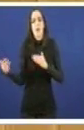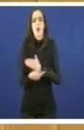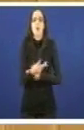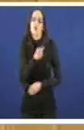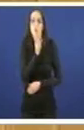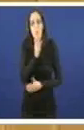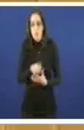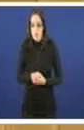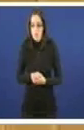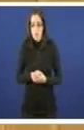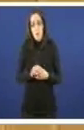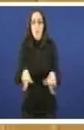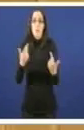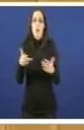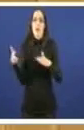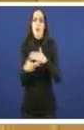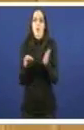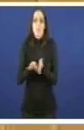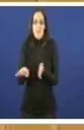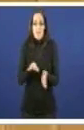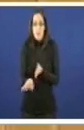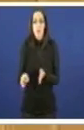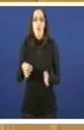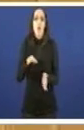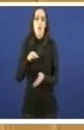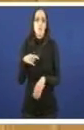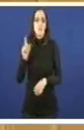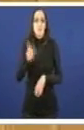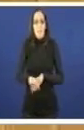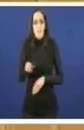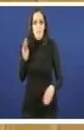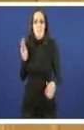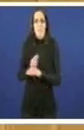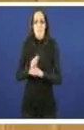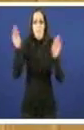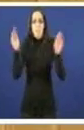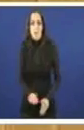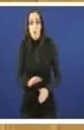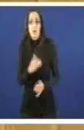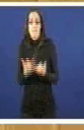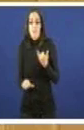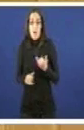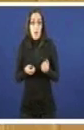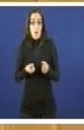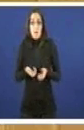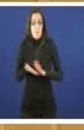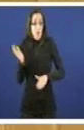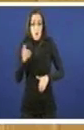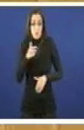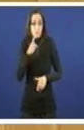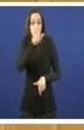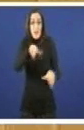de euros por recortar servizos recortar prestacións e empobrecer máis a grande malloría da poboación